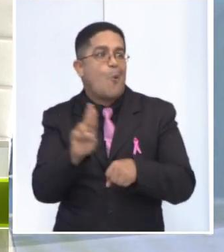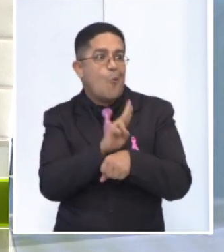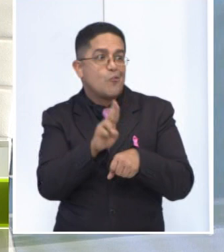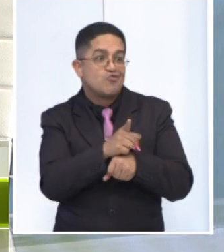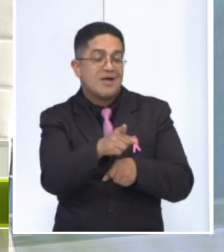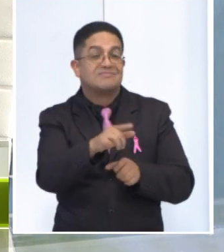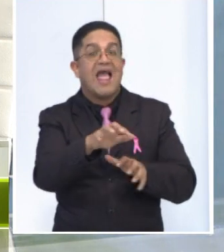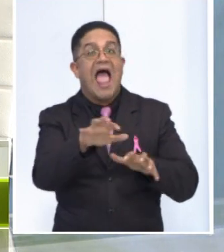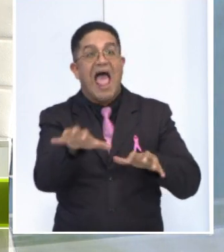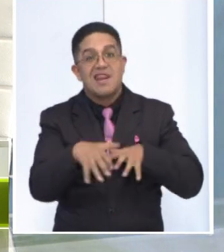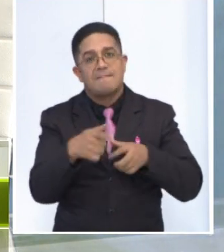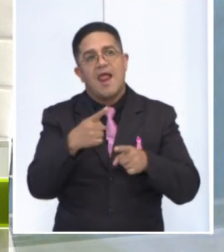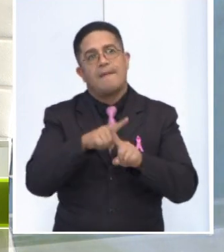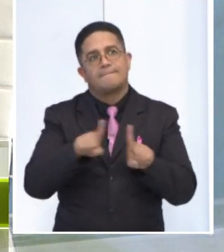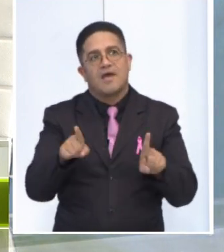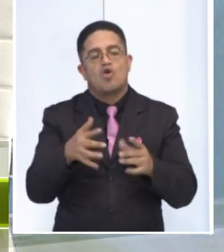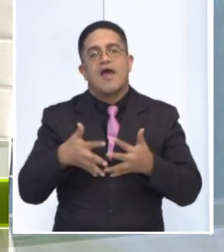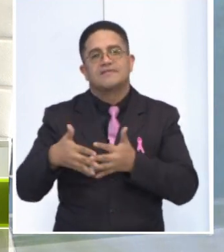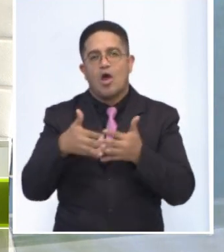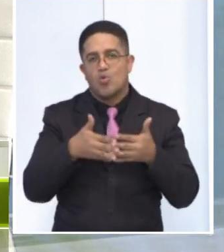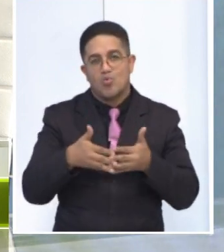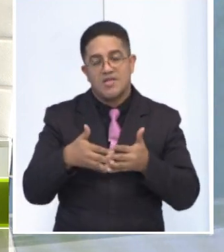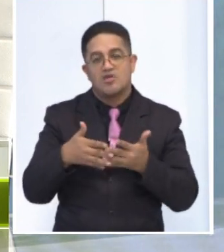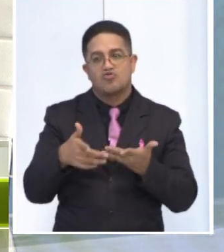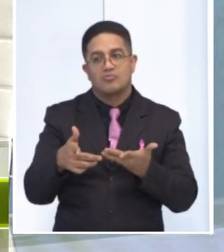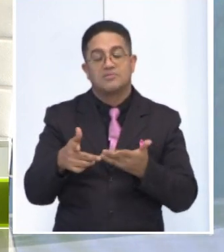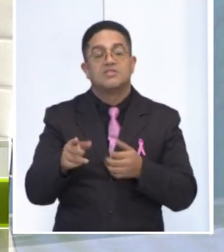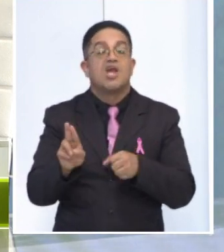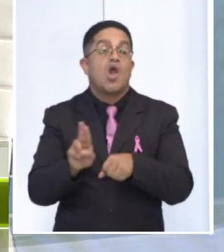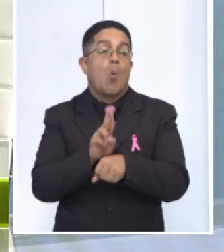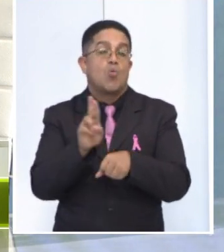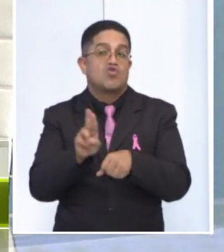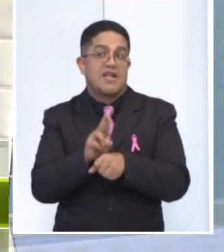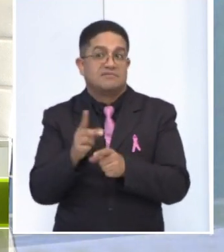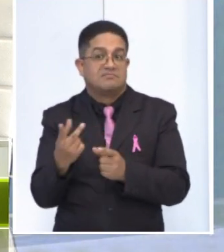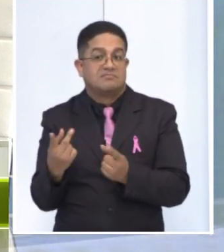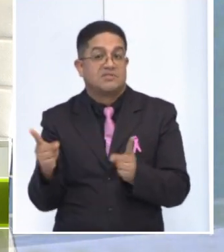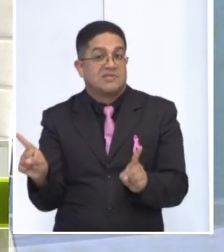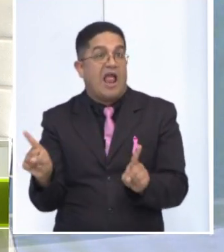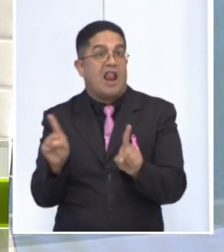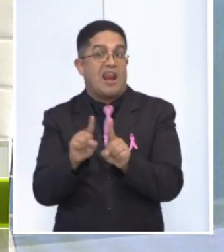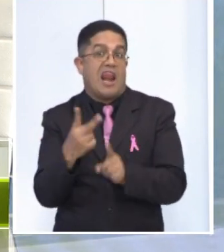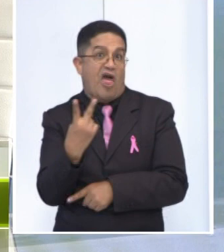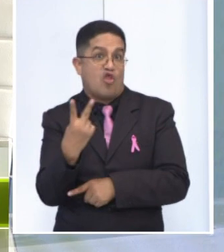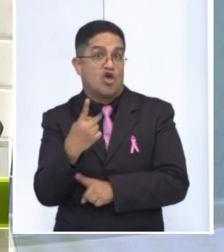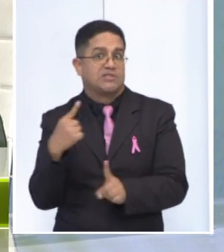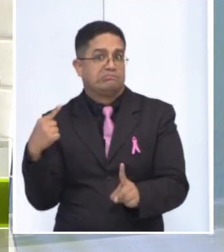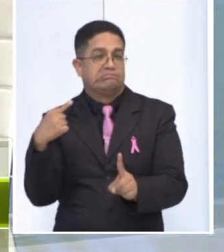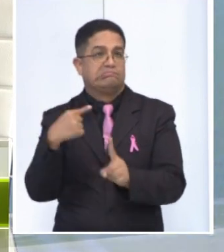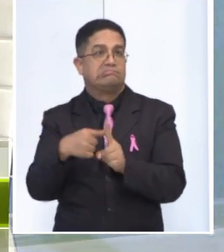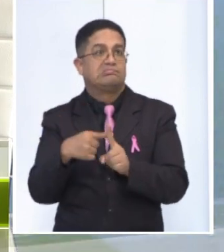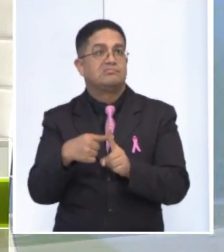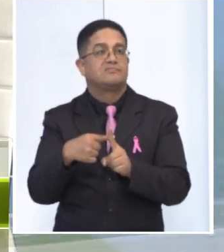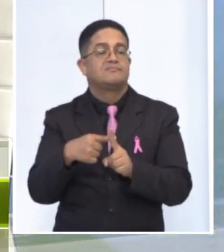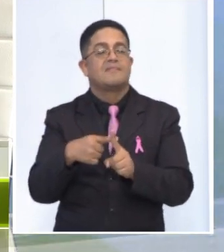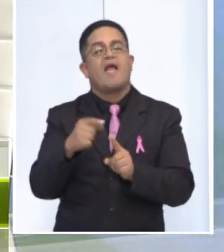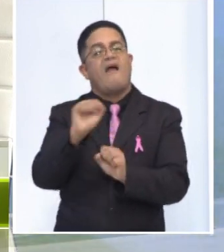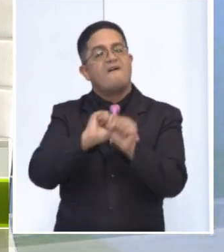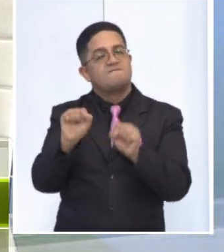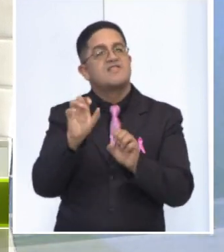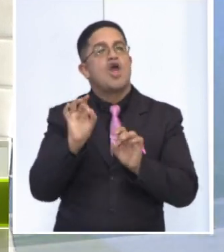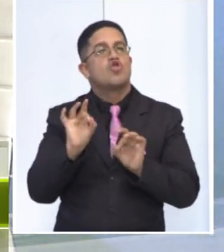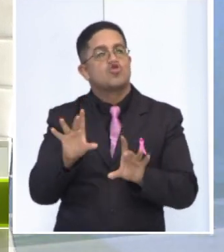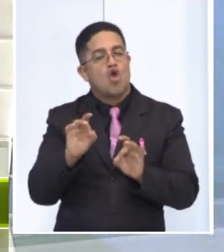está llamando en Estados Unidos y en otras partes del mundo como una droga zombie, porque hace el efecto analgésico, hace un efecto también